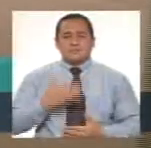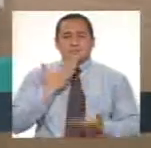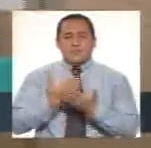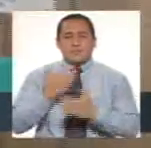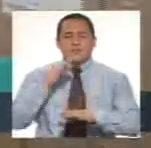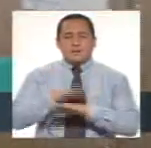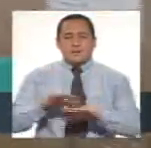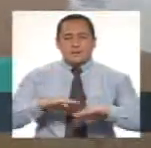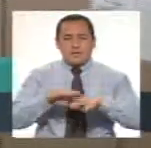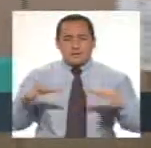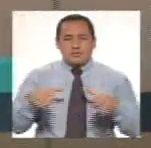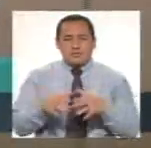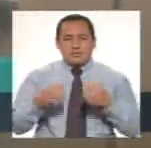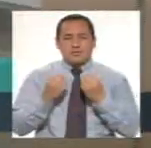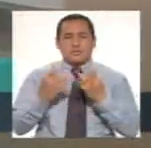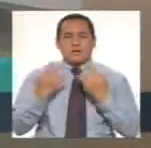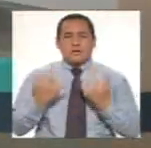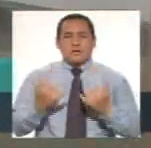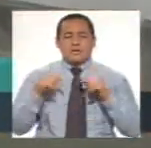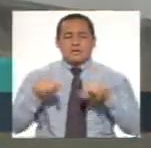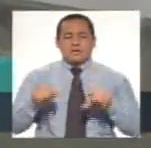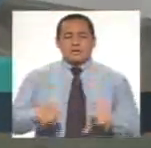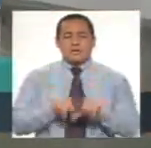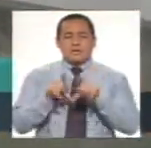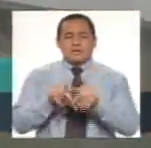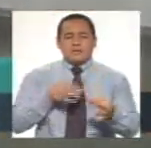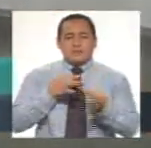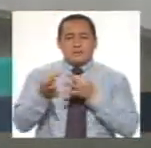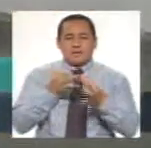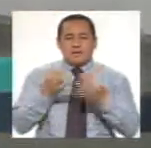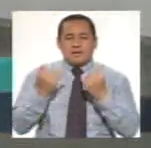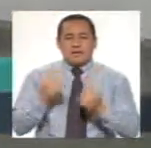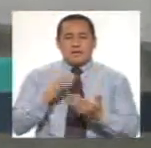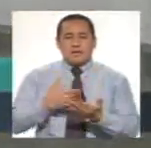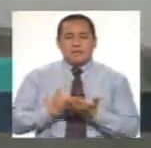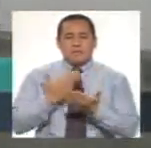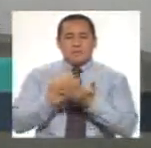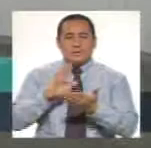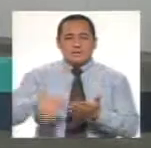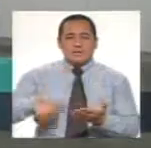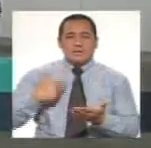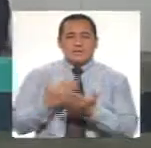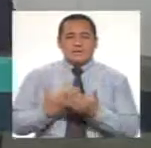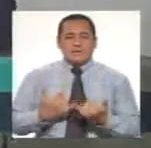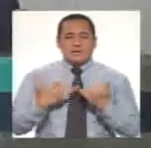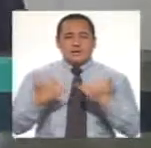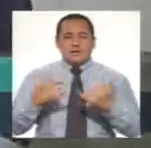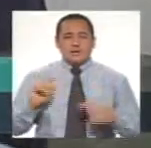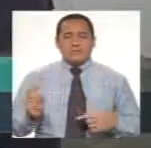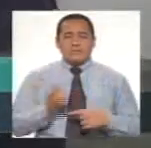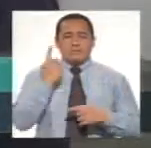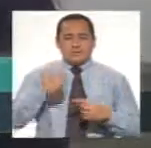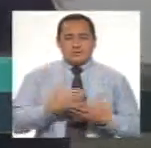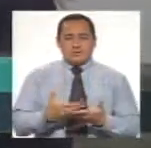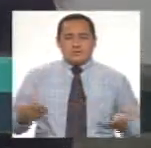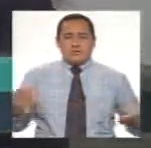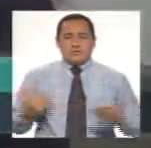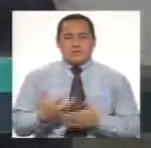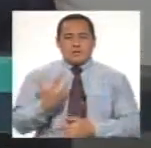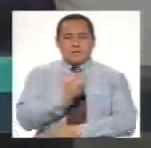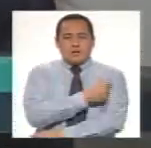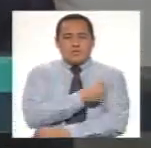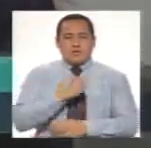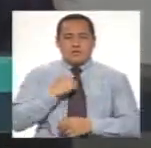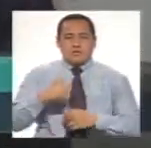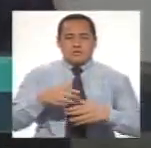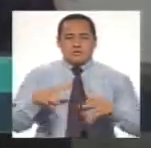buenas tardes con todos. Bueno, aquí esto es para comunicarles la recientemente llegada de el primer lote de vacuna